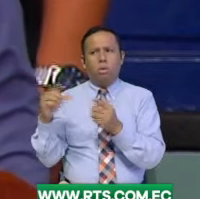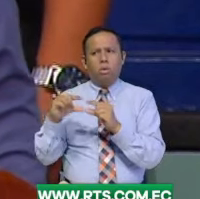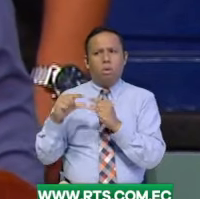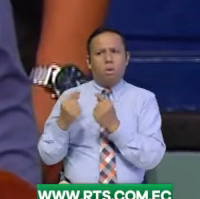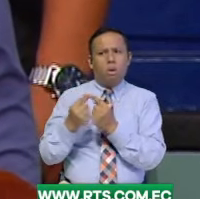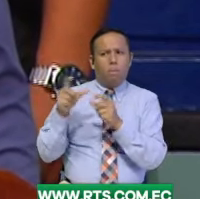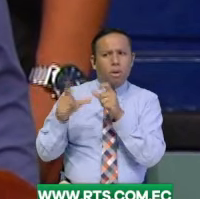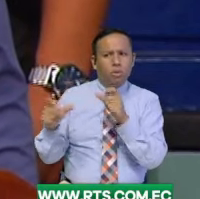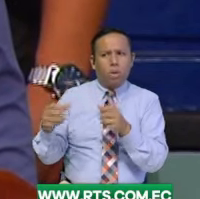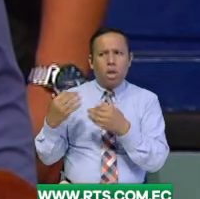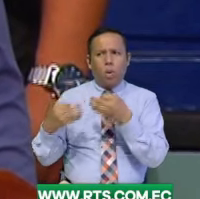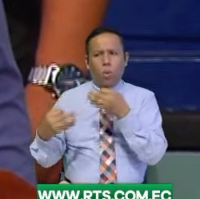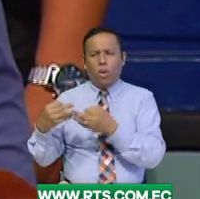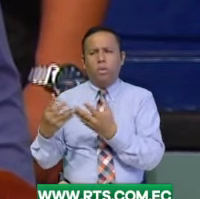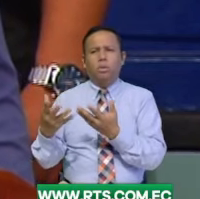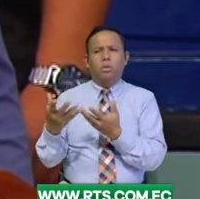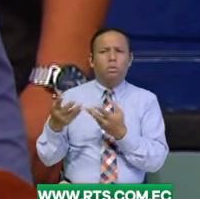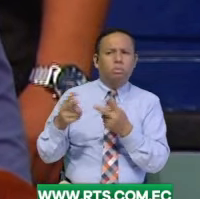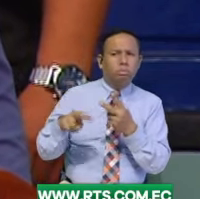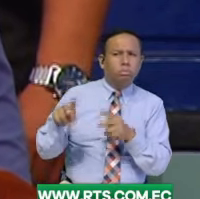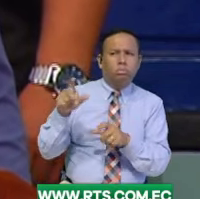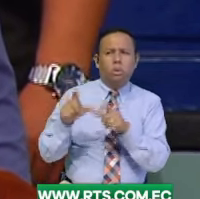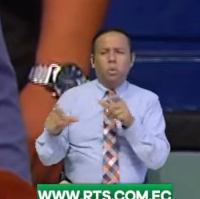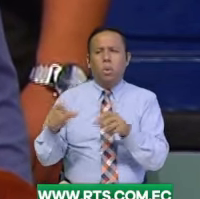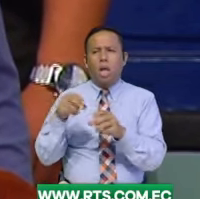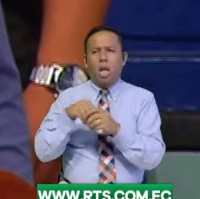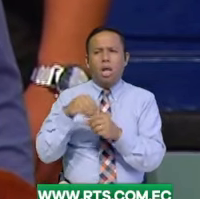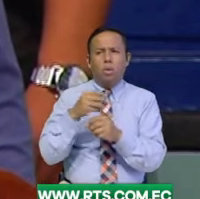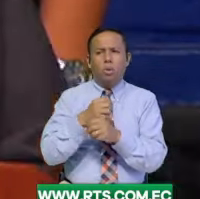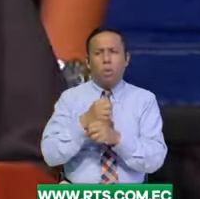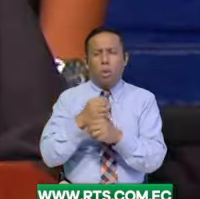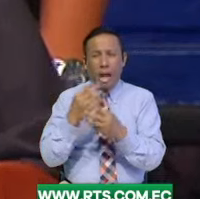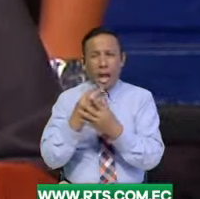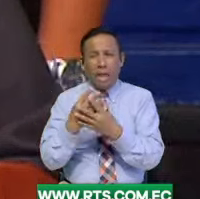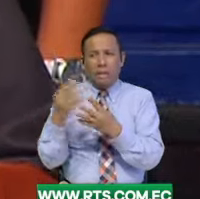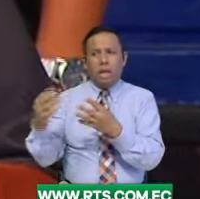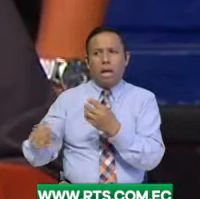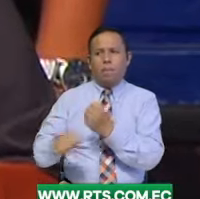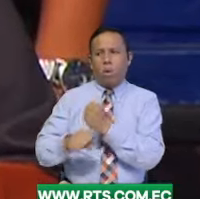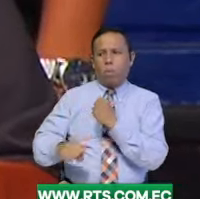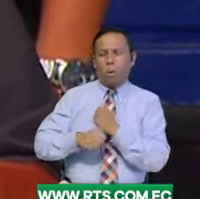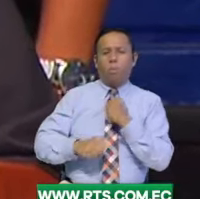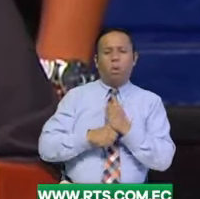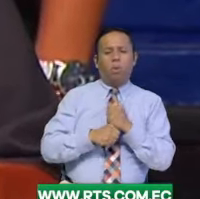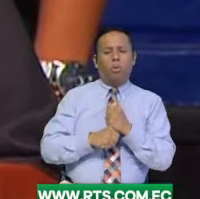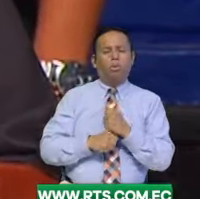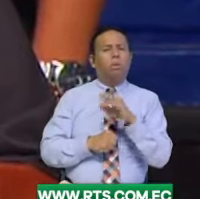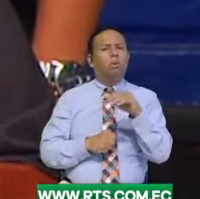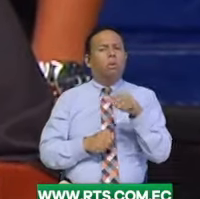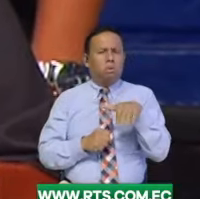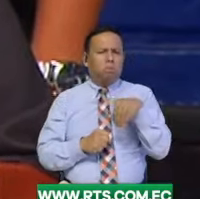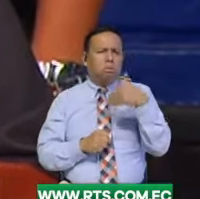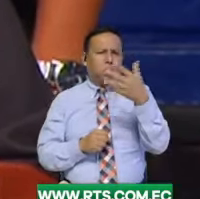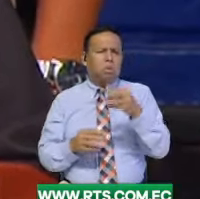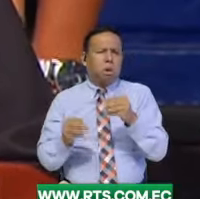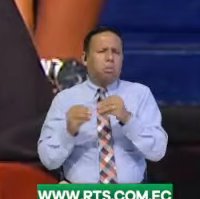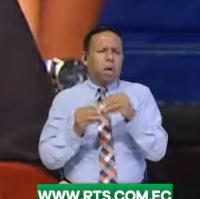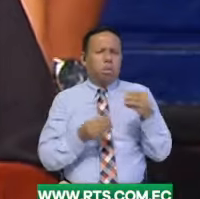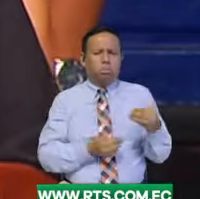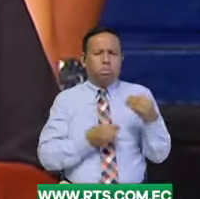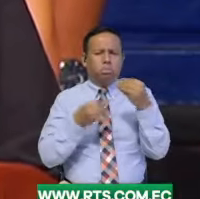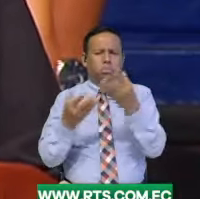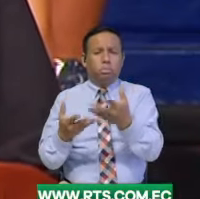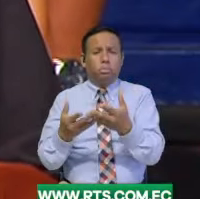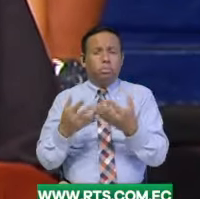sistema judicial, en el sistema de rehabilitación social. Vendrán muchas otras entregas. Ojalá contemos con todo